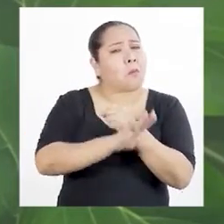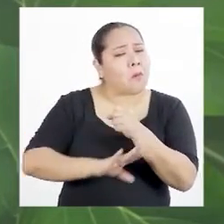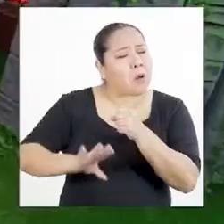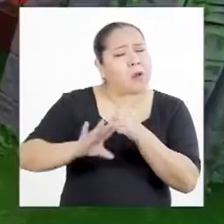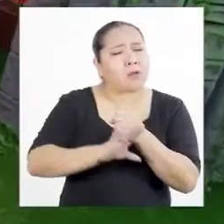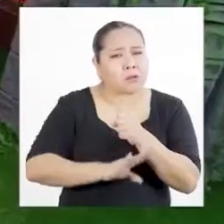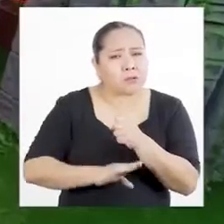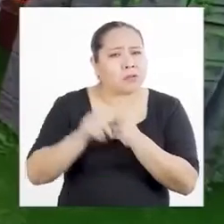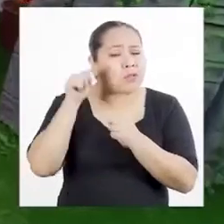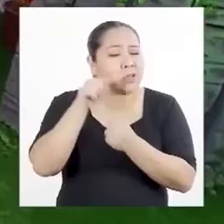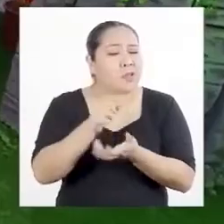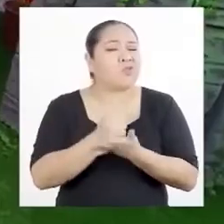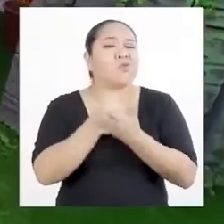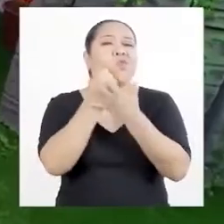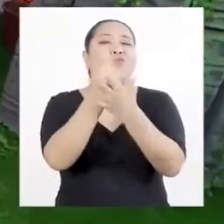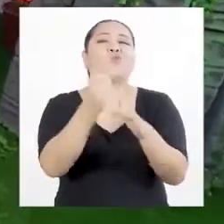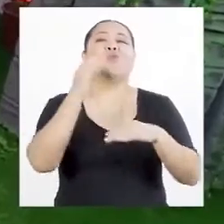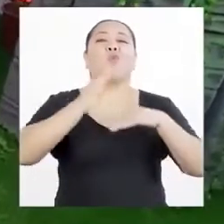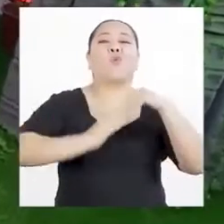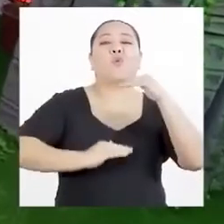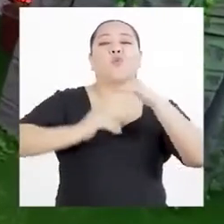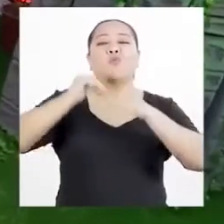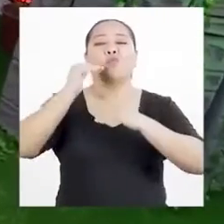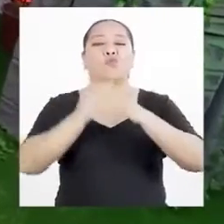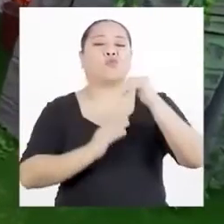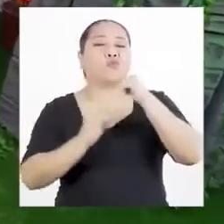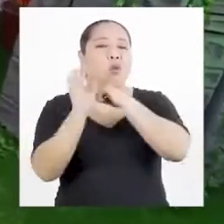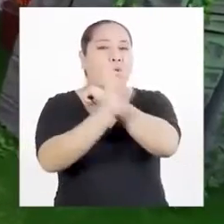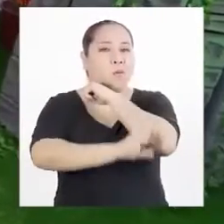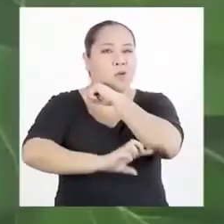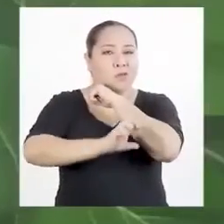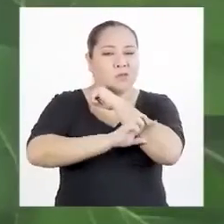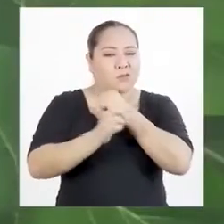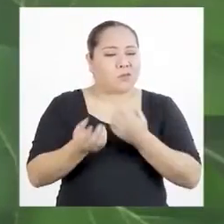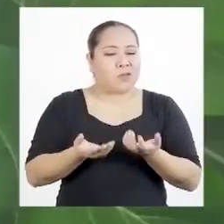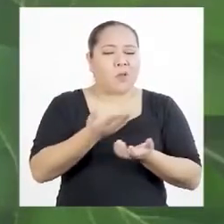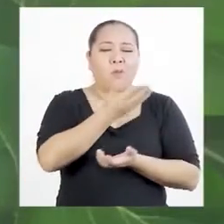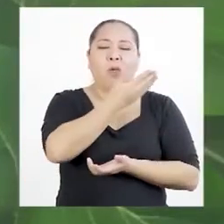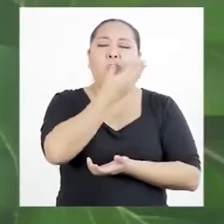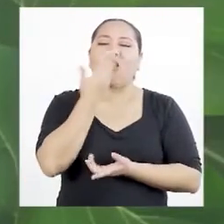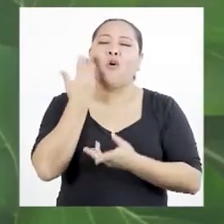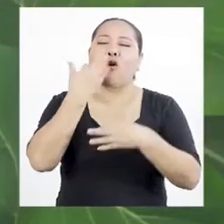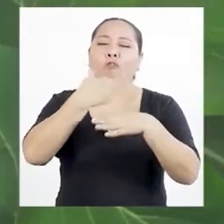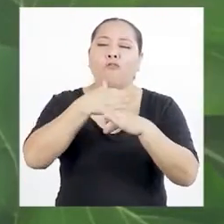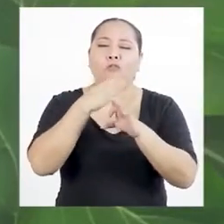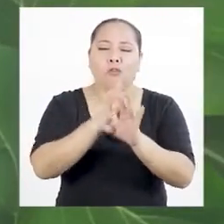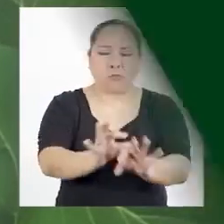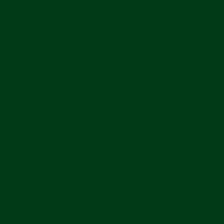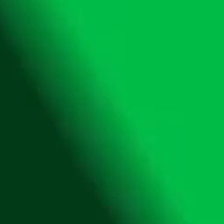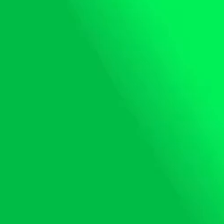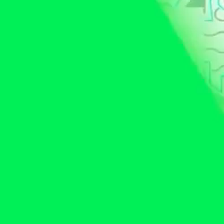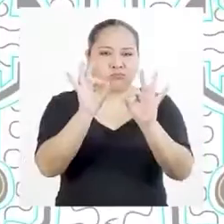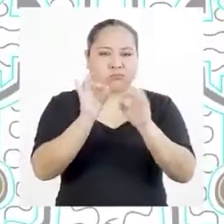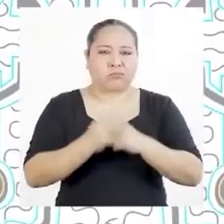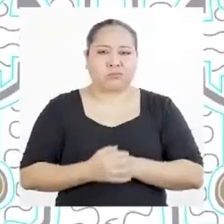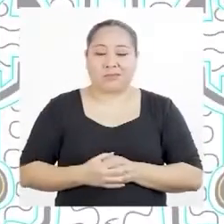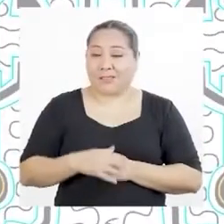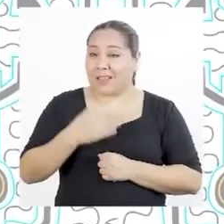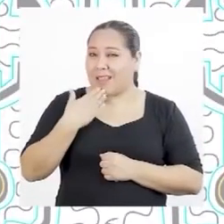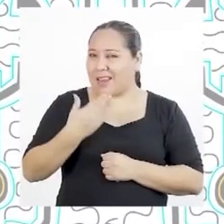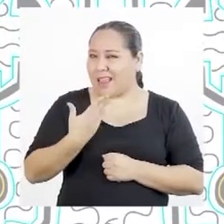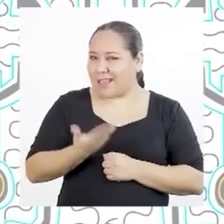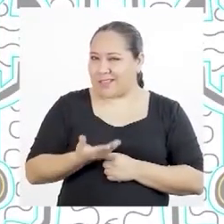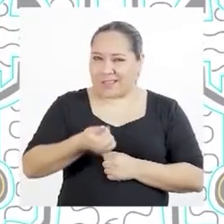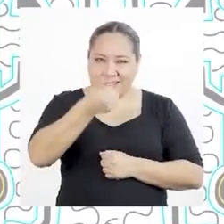fundamento, ayuda a construir al país y de mejor manera estar. Gracias,